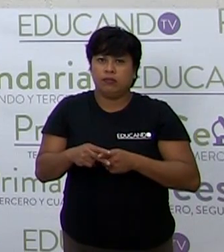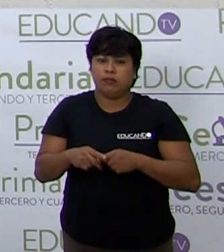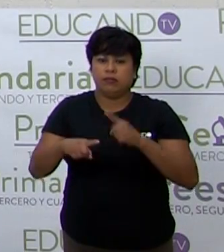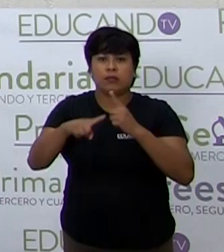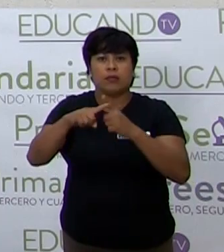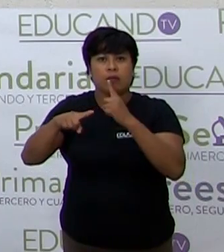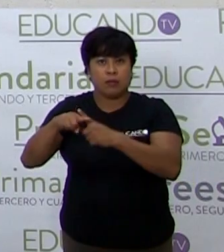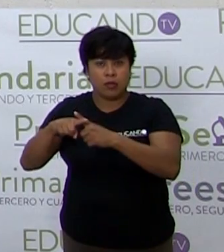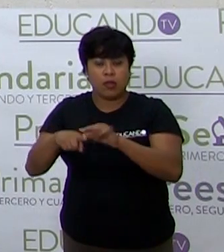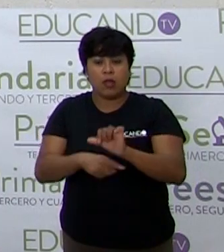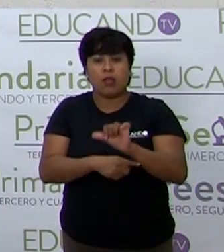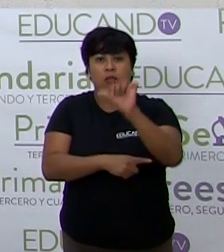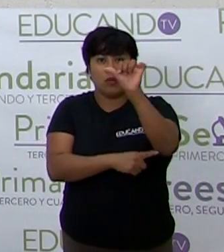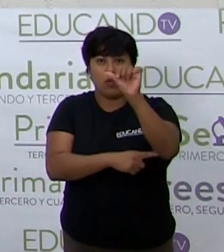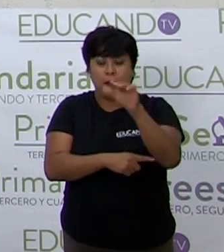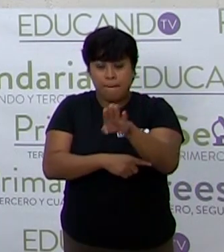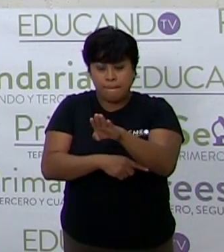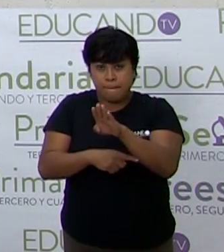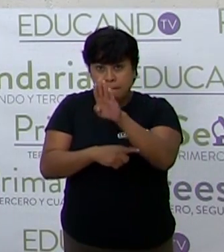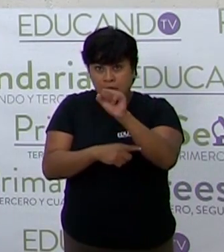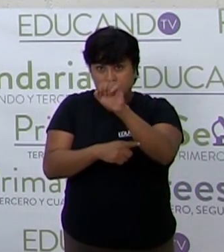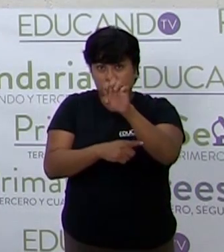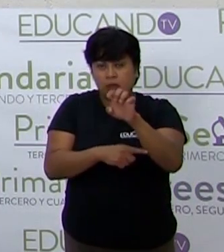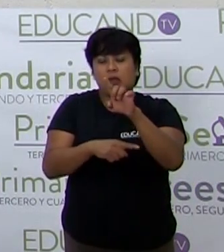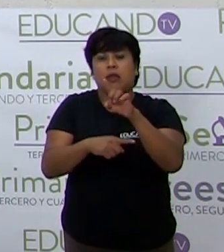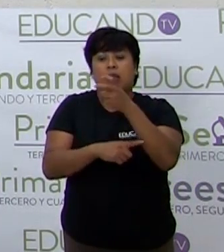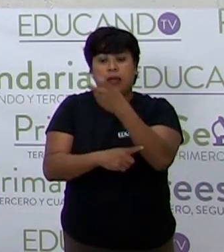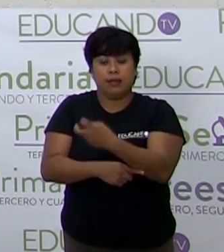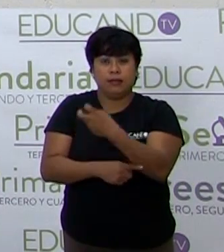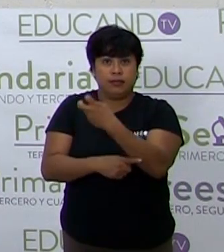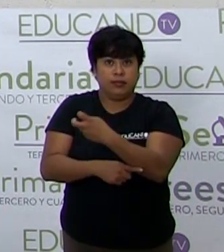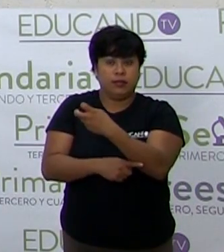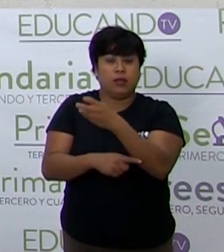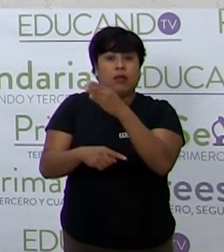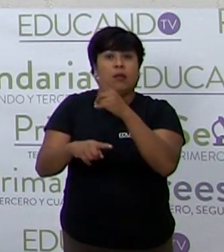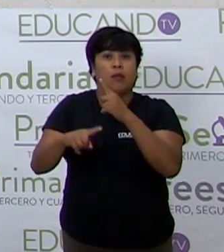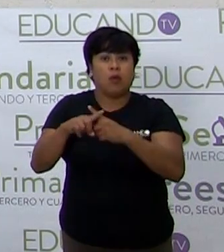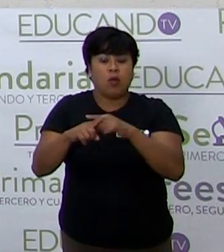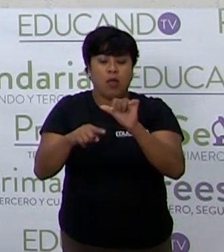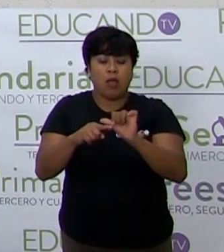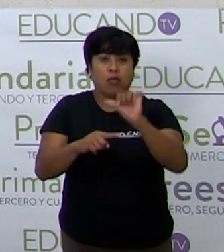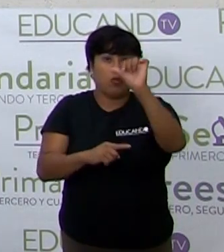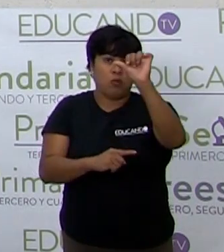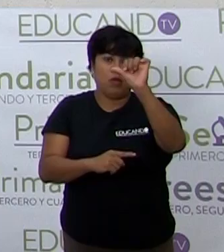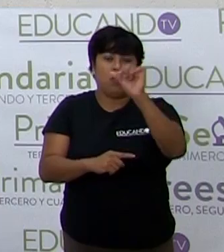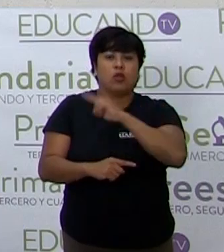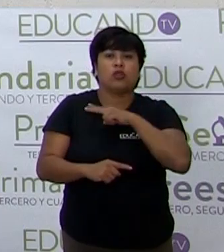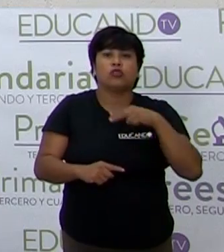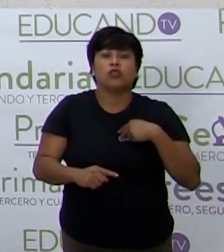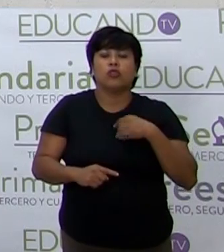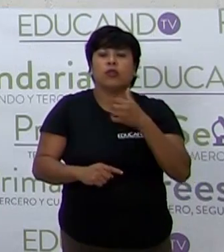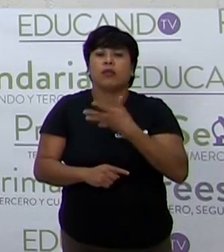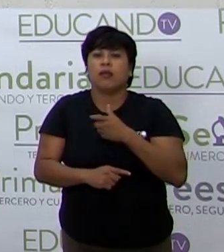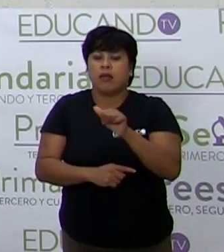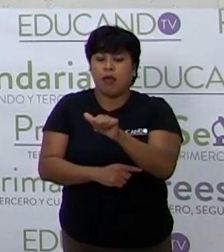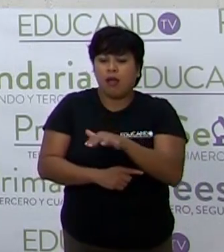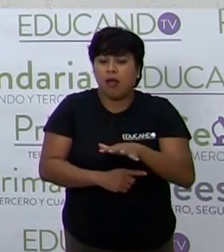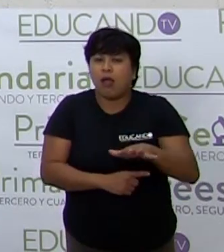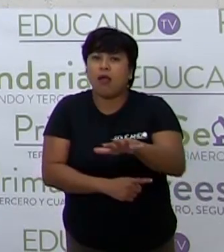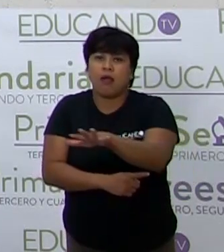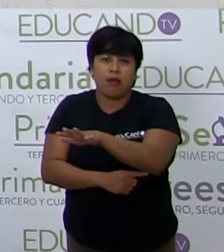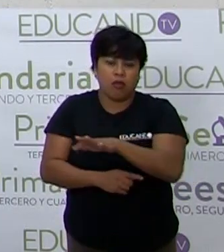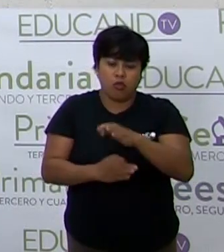la altura por la base, que es esta, por la altura, obtuvimos el área general de todo